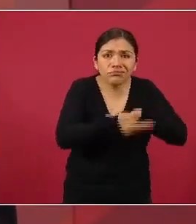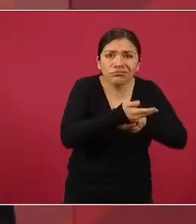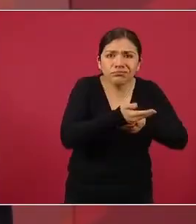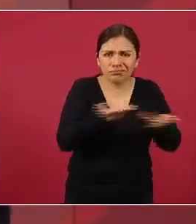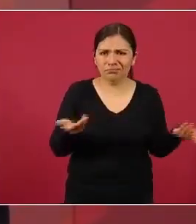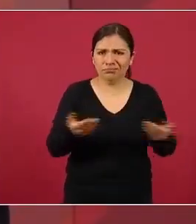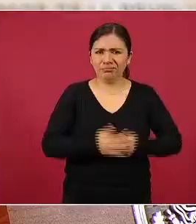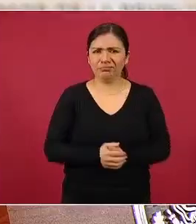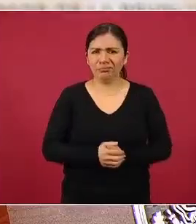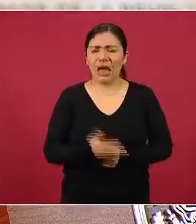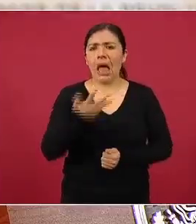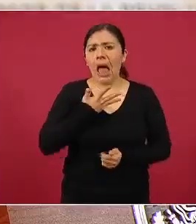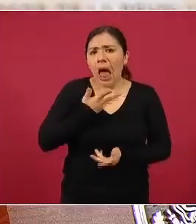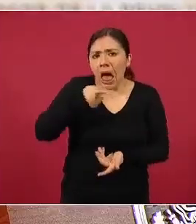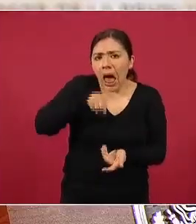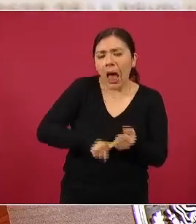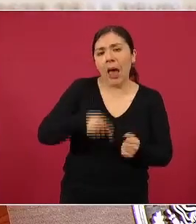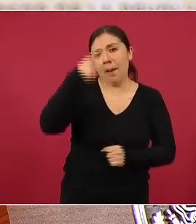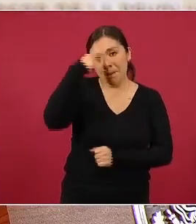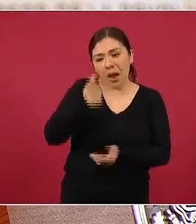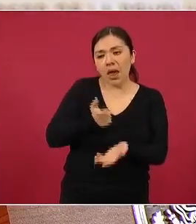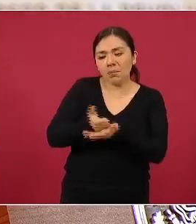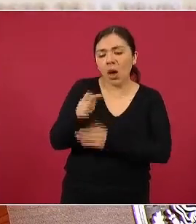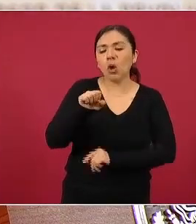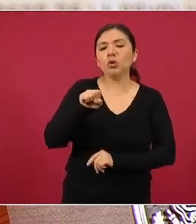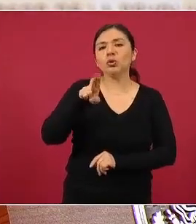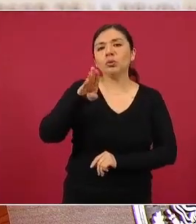Estamos hablando de subsidios,